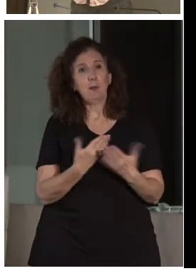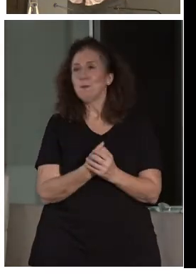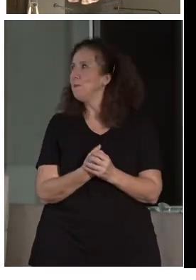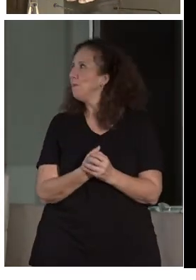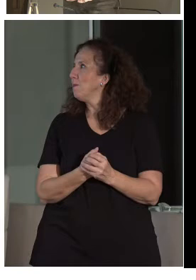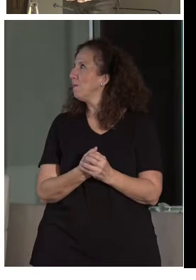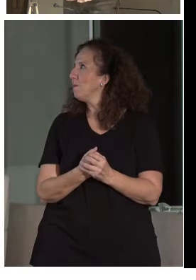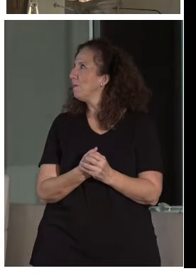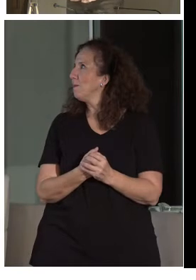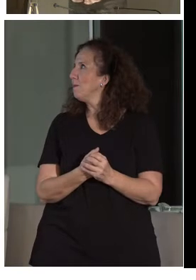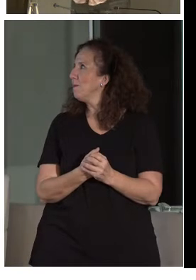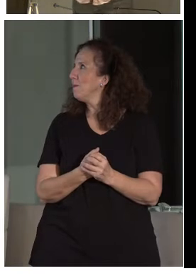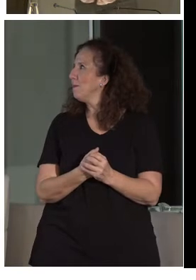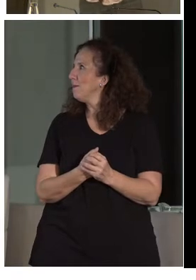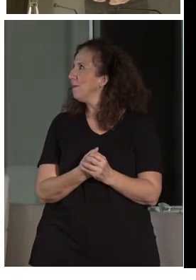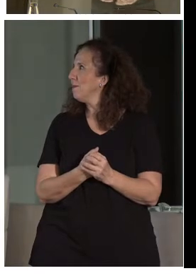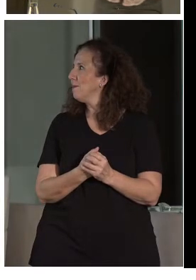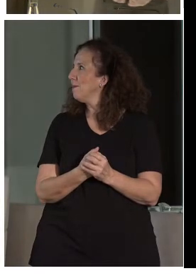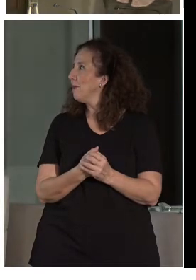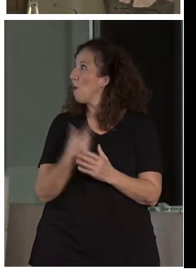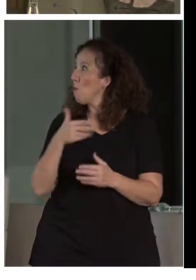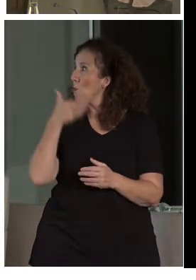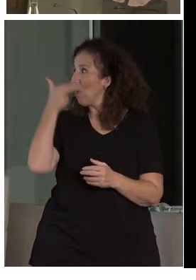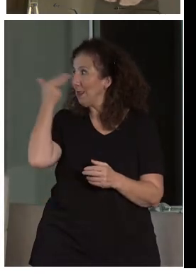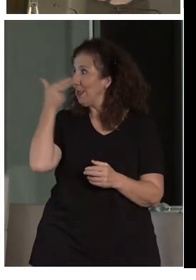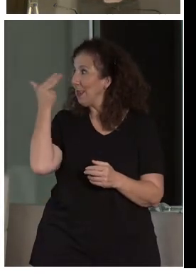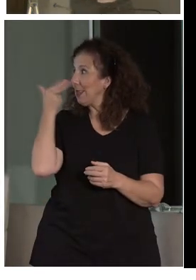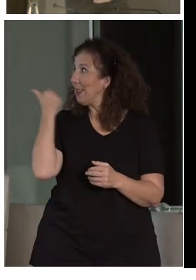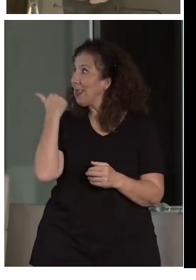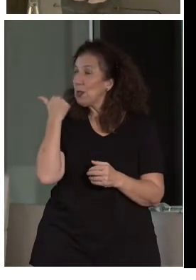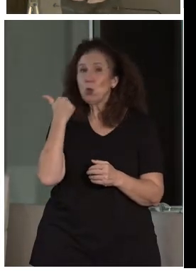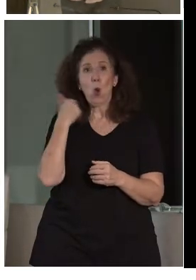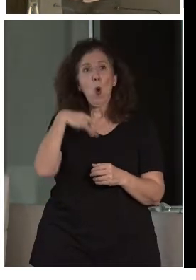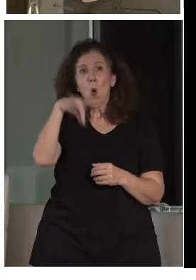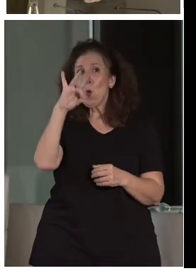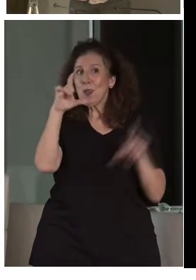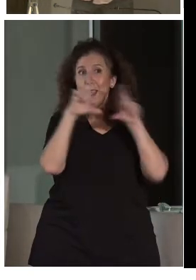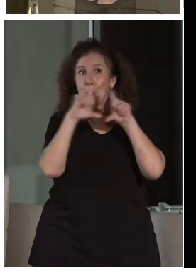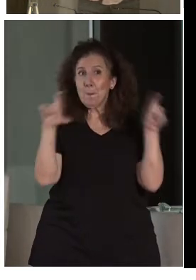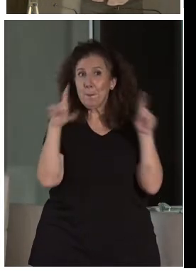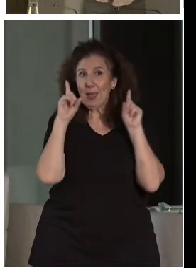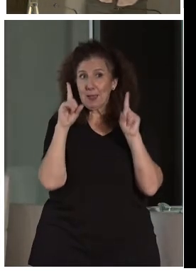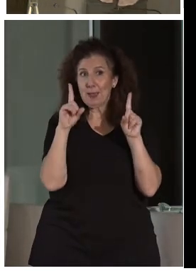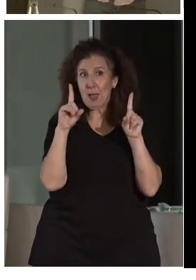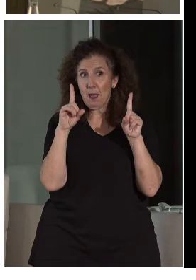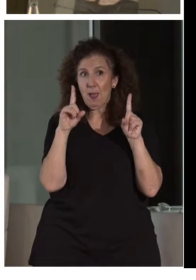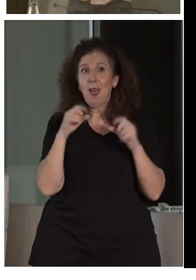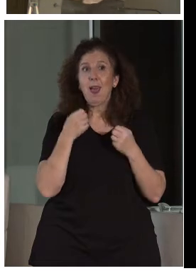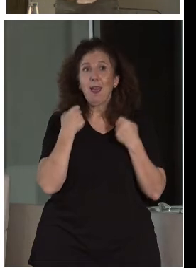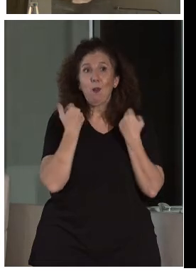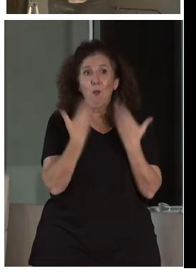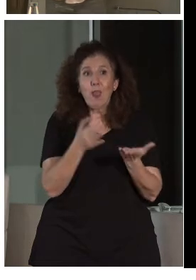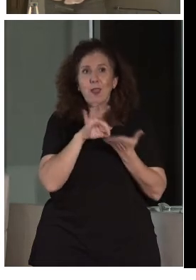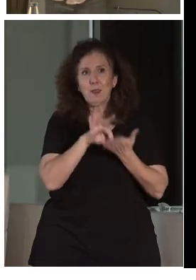Vale. Muy interesante es esto, que es la única empresa a día de hoy, que queremos que haya más, que ofrece este servicio,